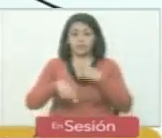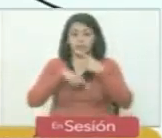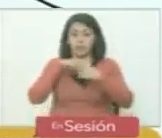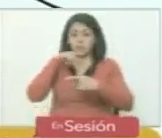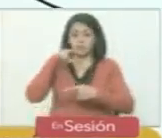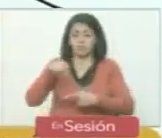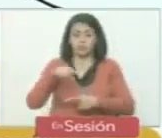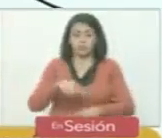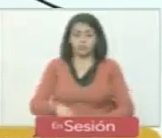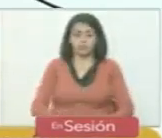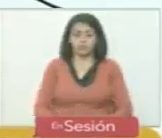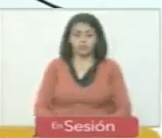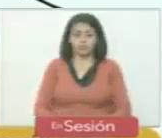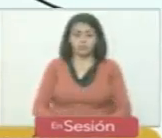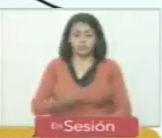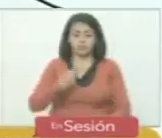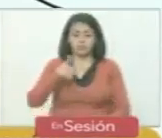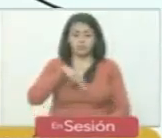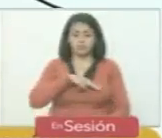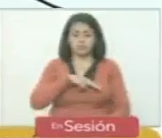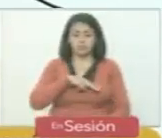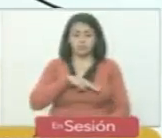Posteriormente, nuestro